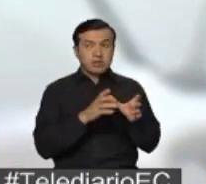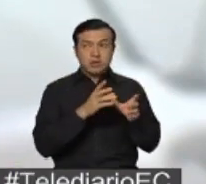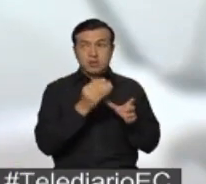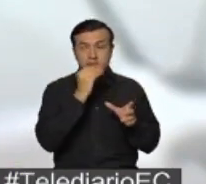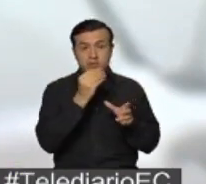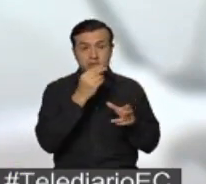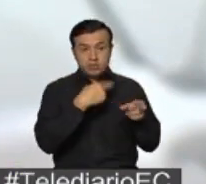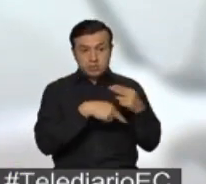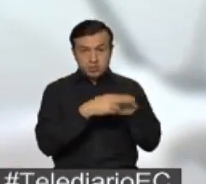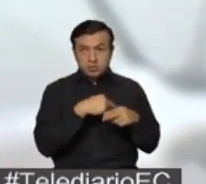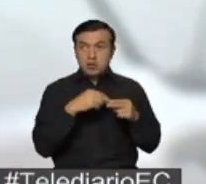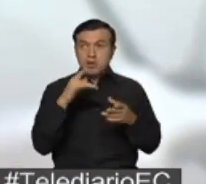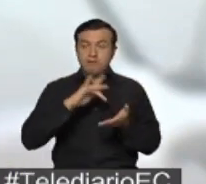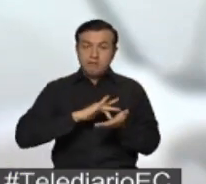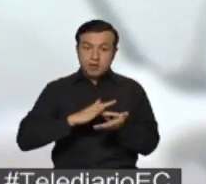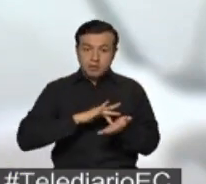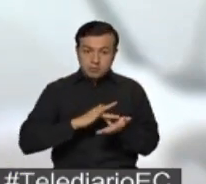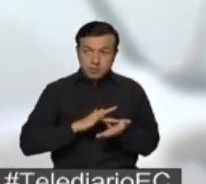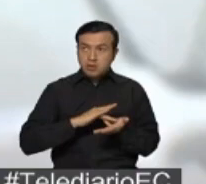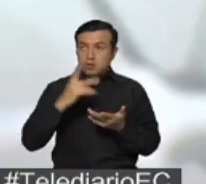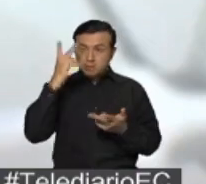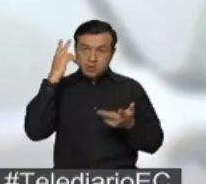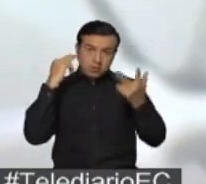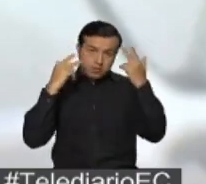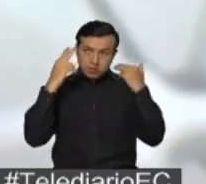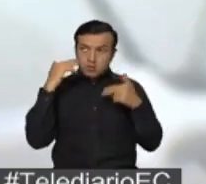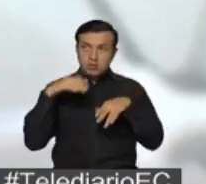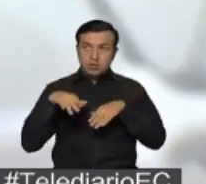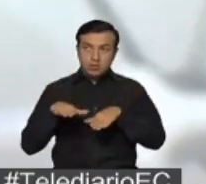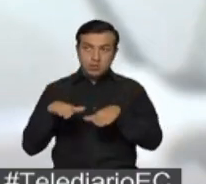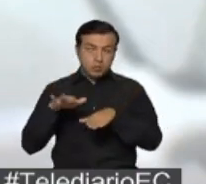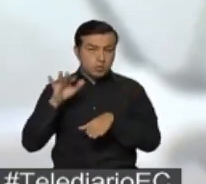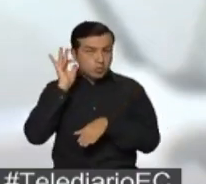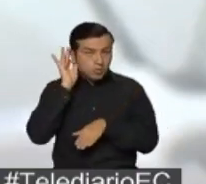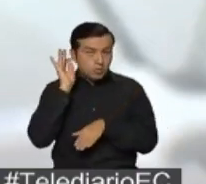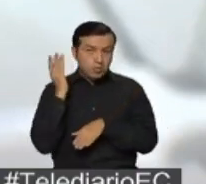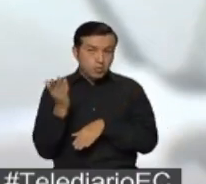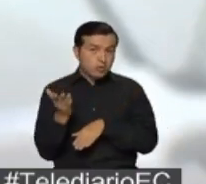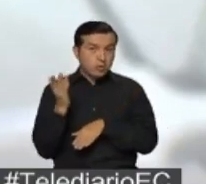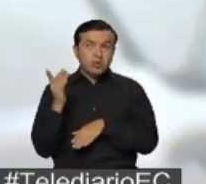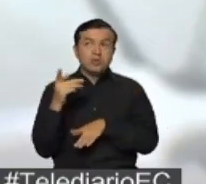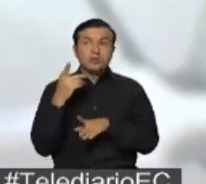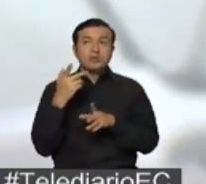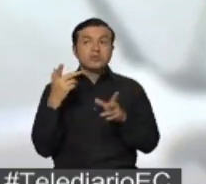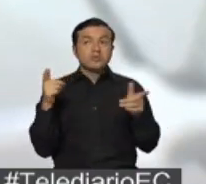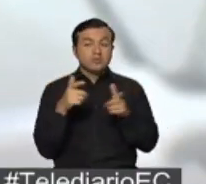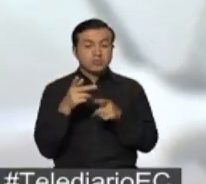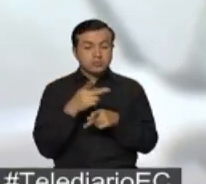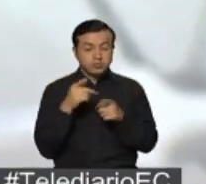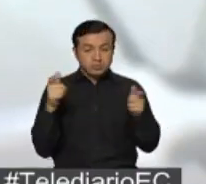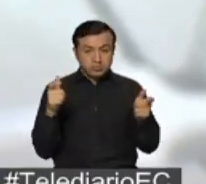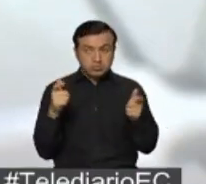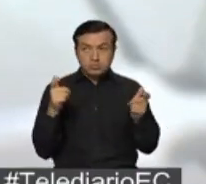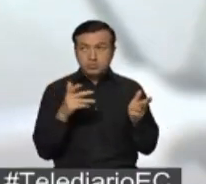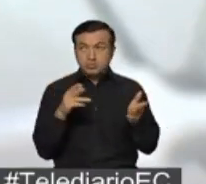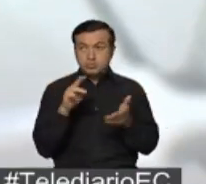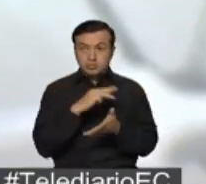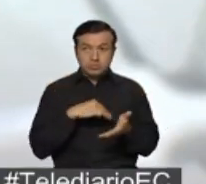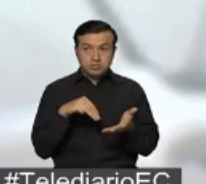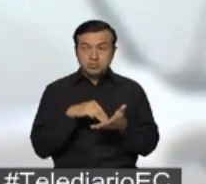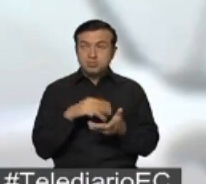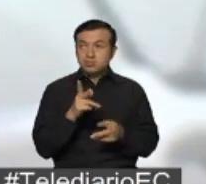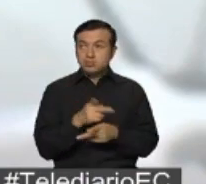abarrotes la farmacia la peluquería la costurera la pequeña unidad productiva de manabí que